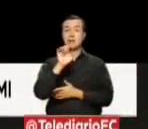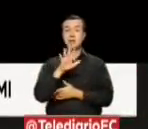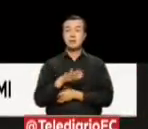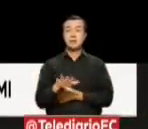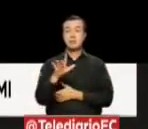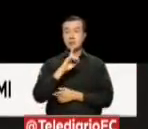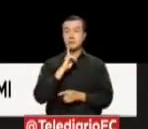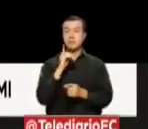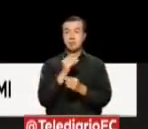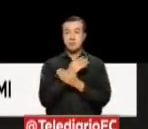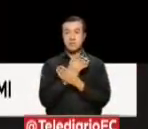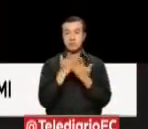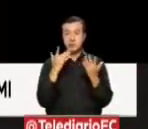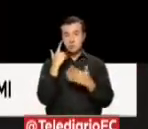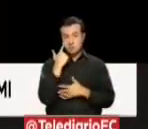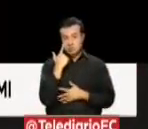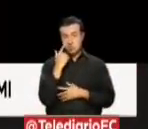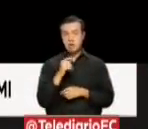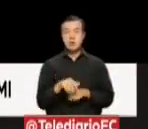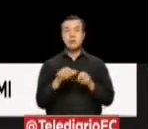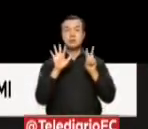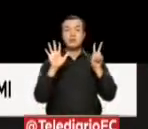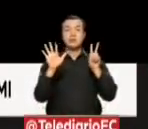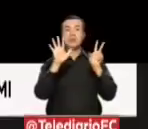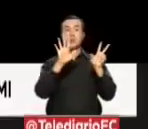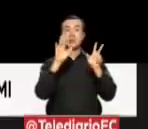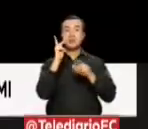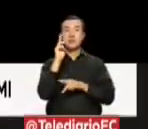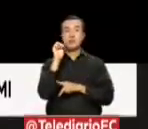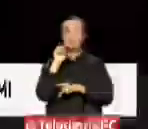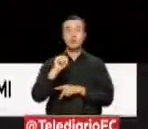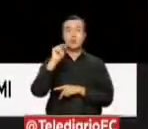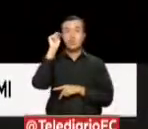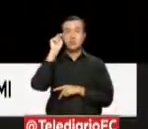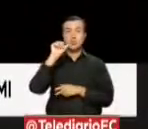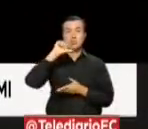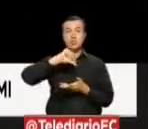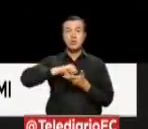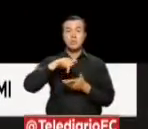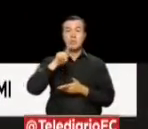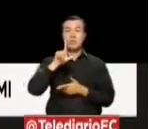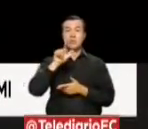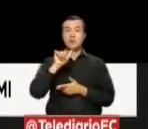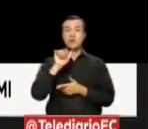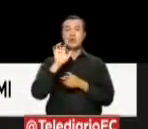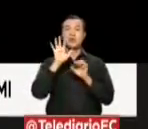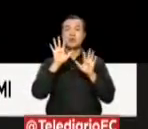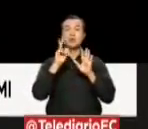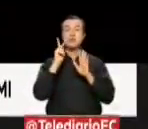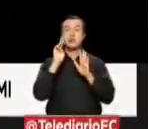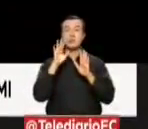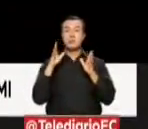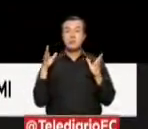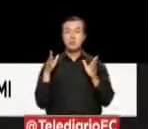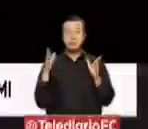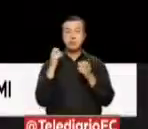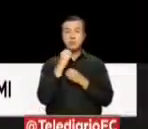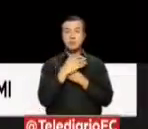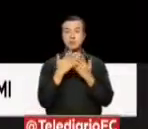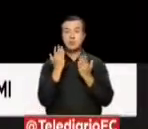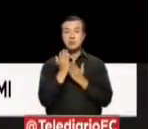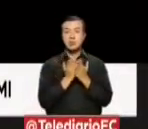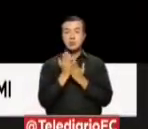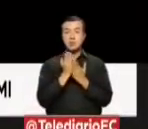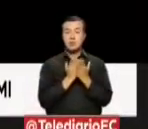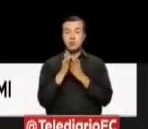epicentro se situó a 78 kilómetros al norte de la ciudad de Palú y a 10 kilómetros de profundidad, según informó el